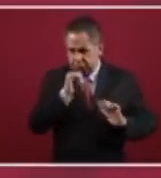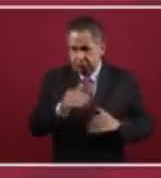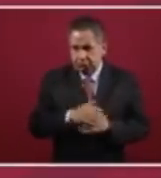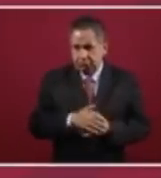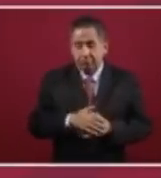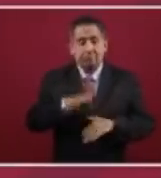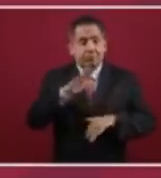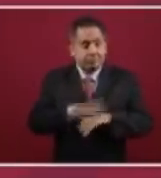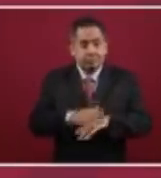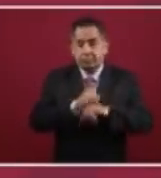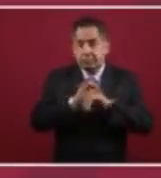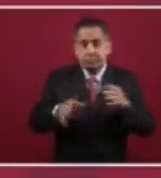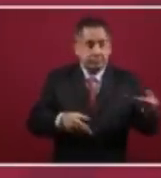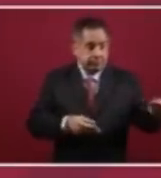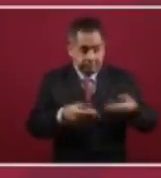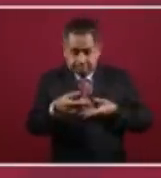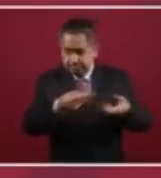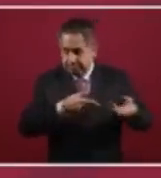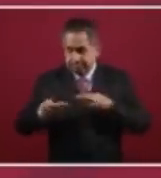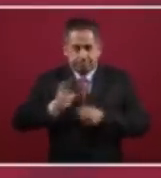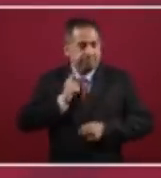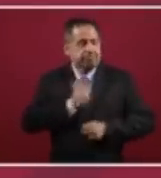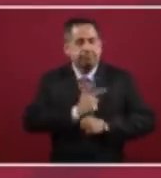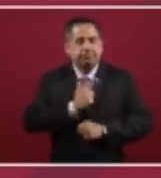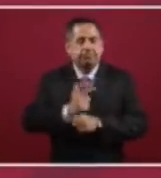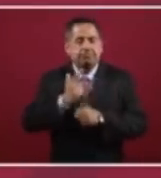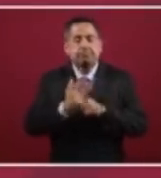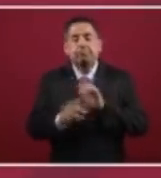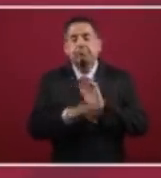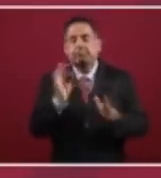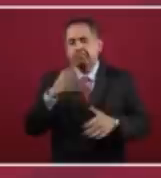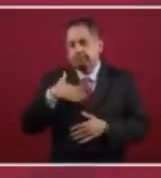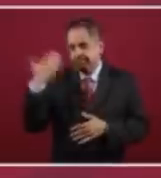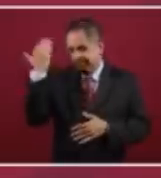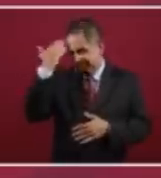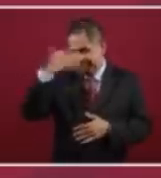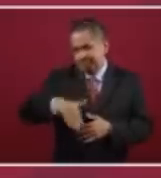tenemos más información que antes,